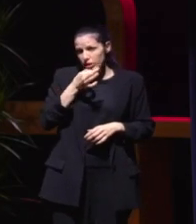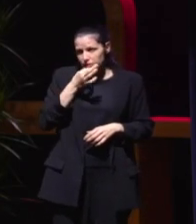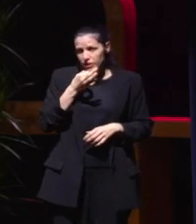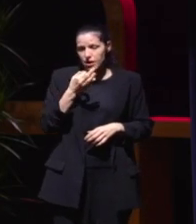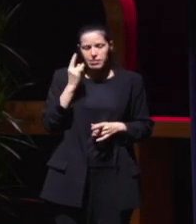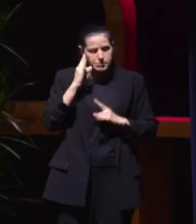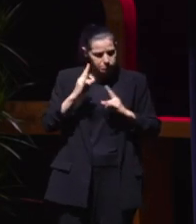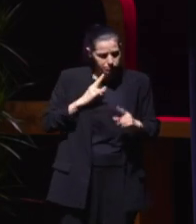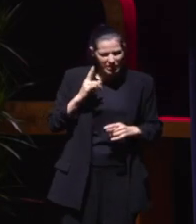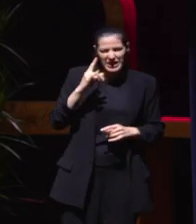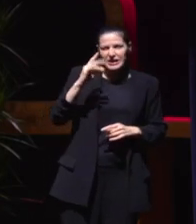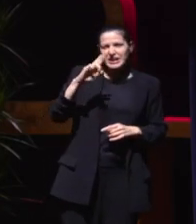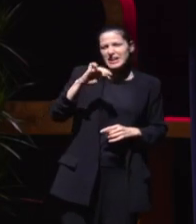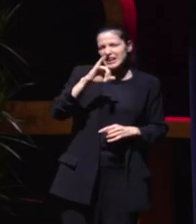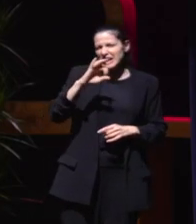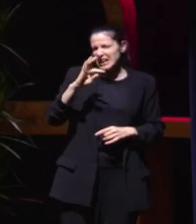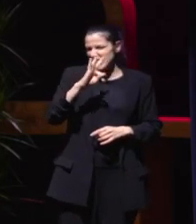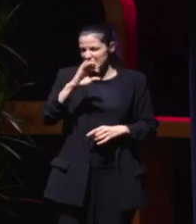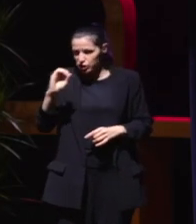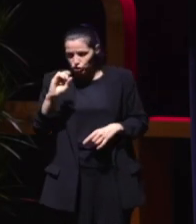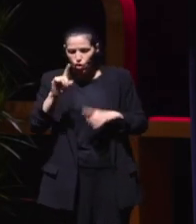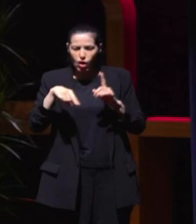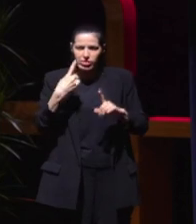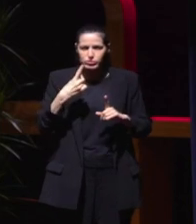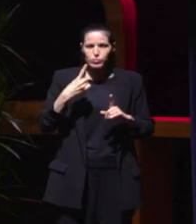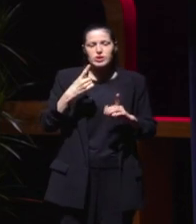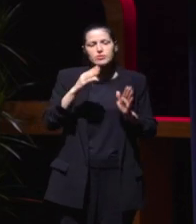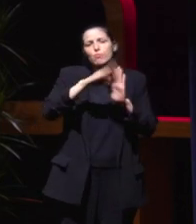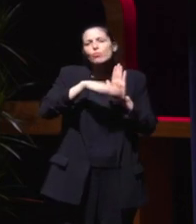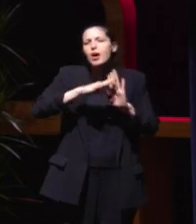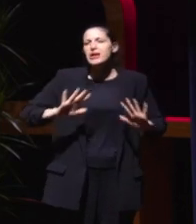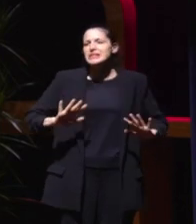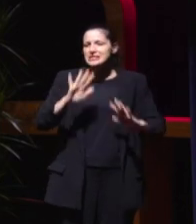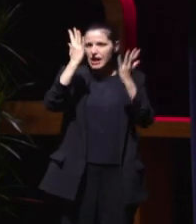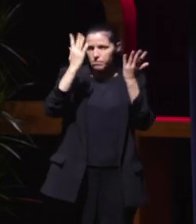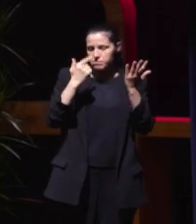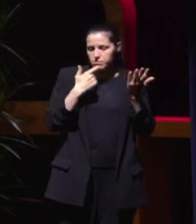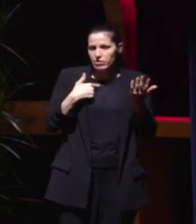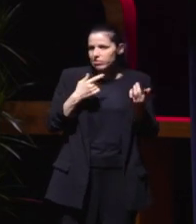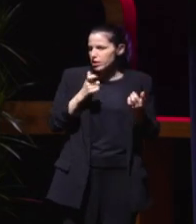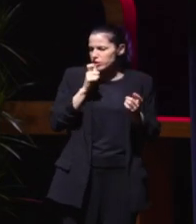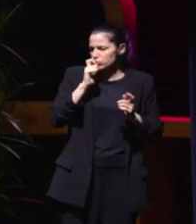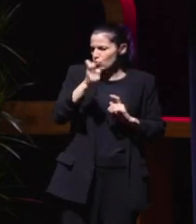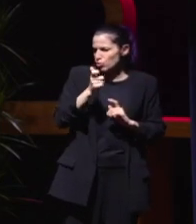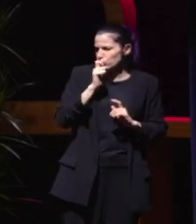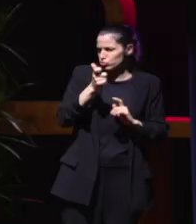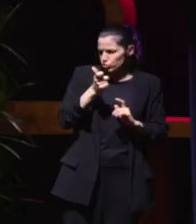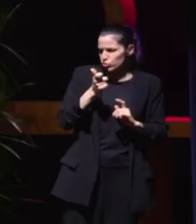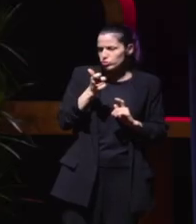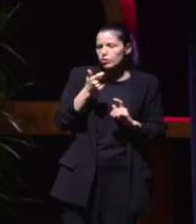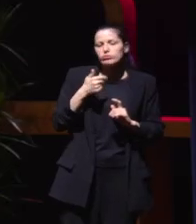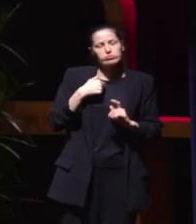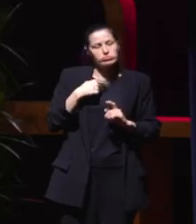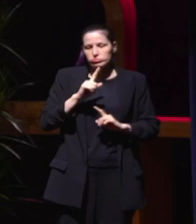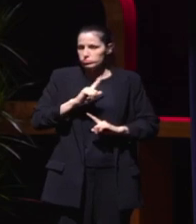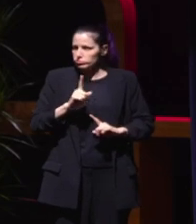mejide los del sálvame diciendo te están insultando Entrar a defenderos y dijimos no nosotros emitimos un comunicado